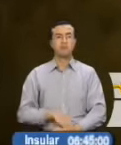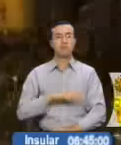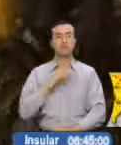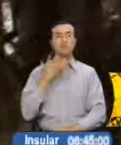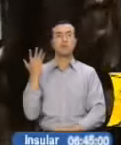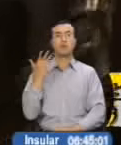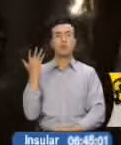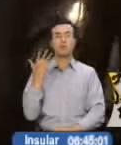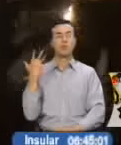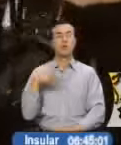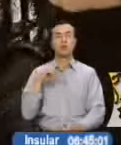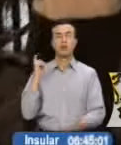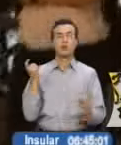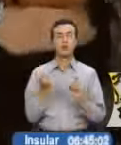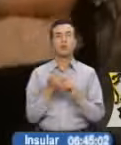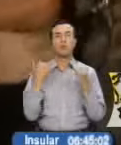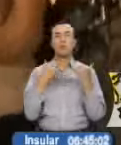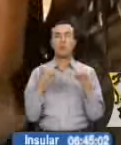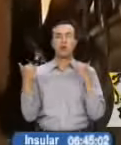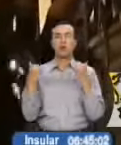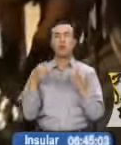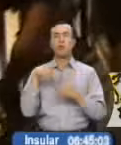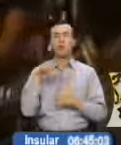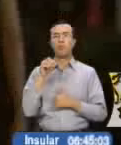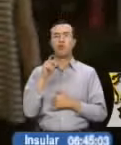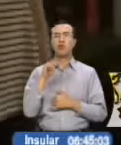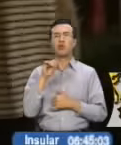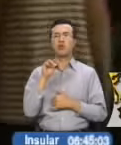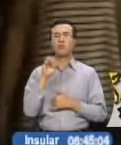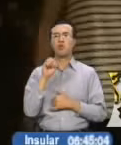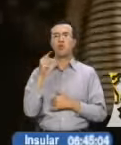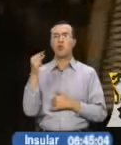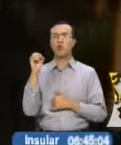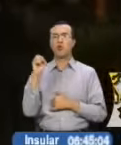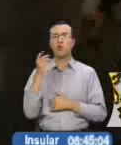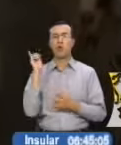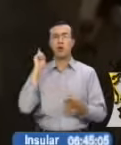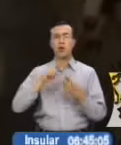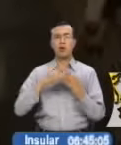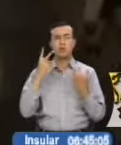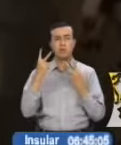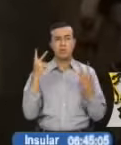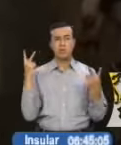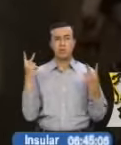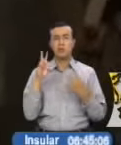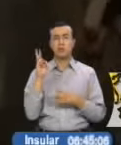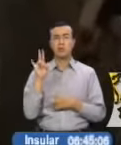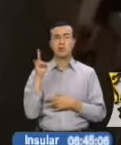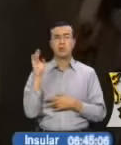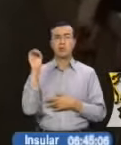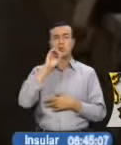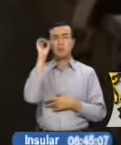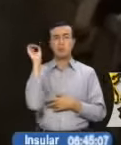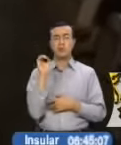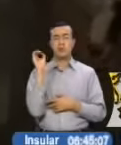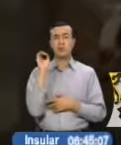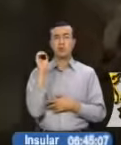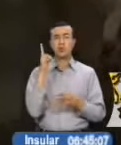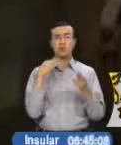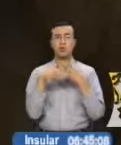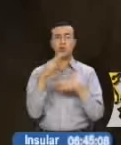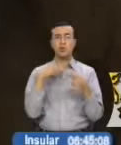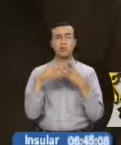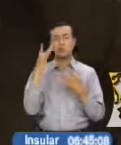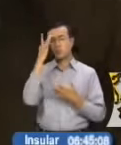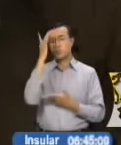un fenómeno se ha convertido el juego virtual de Pokémon Go, que ha influido hasta en la baja del 17% en la bolsa de Tokio.